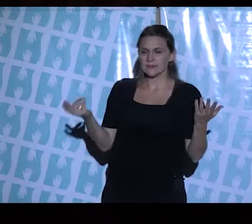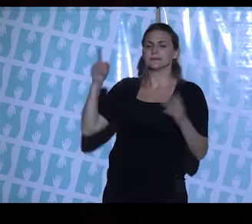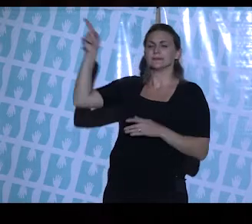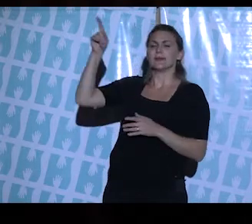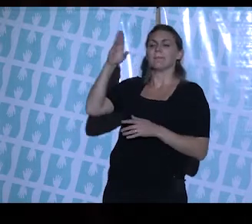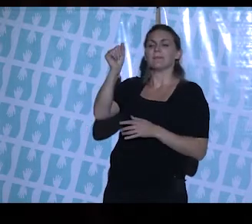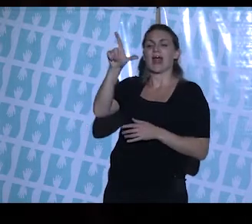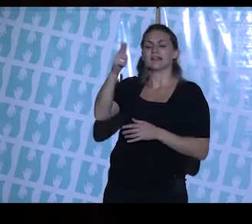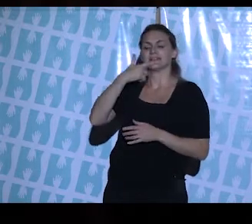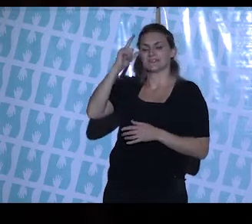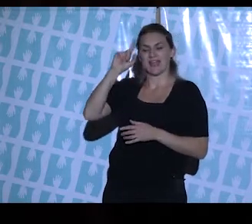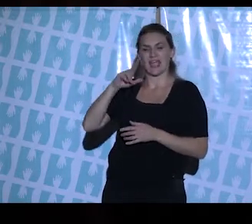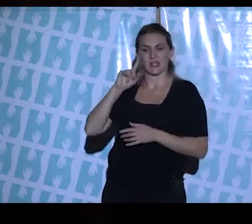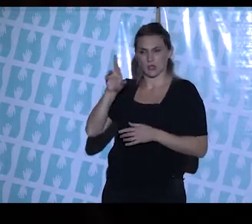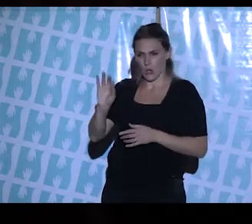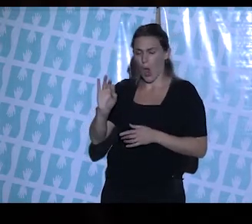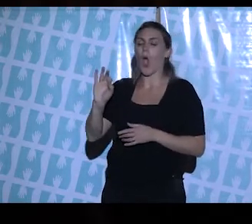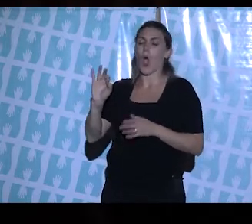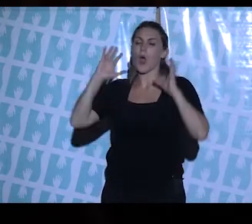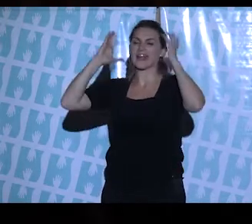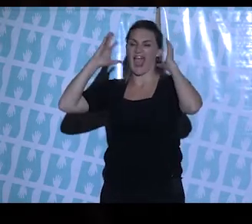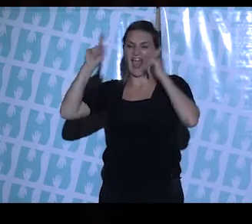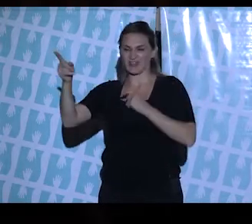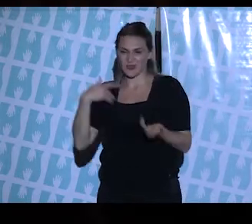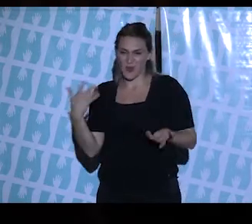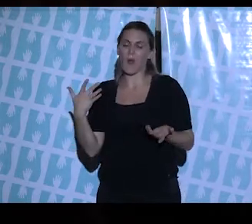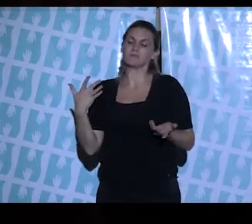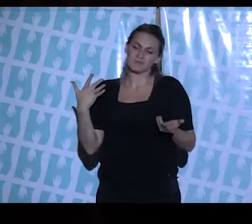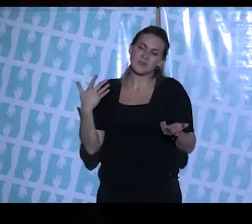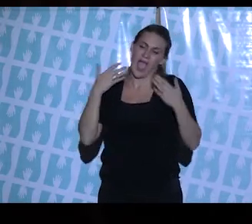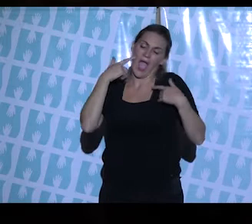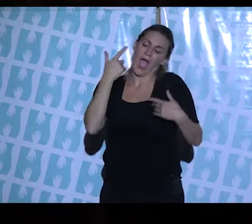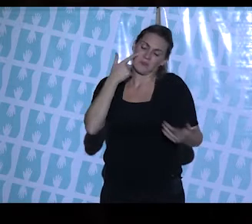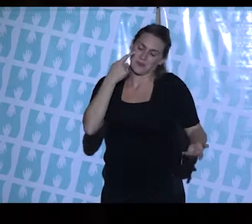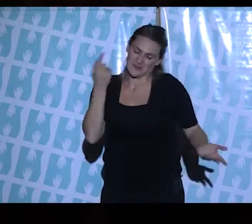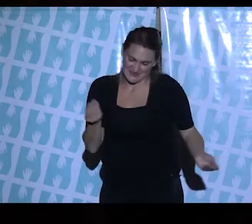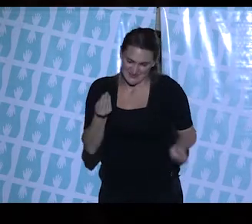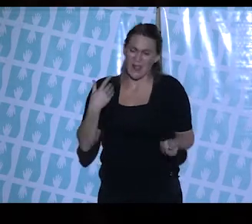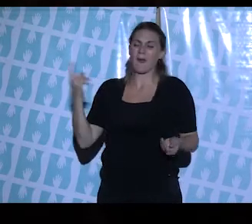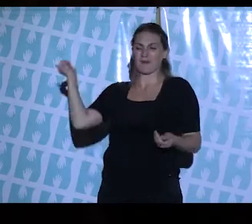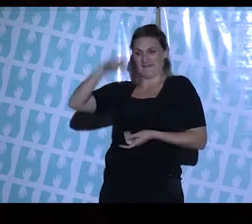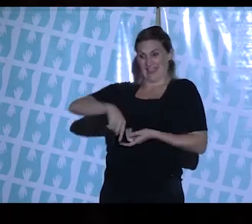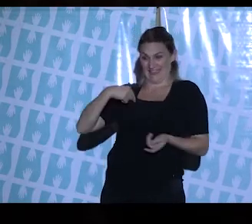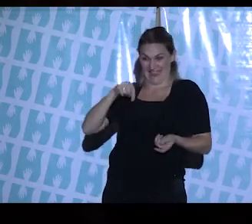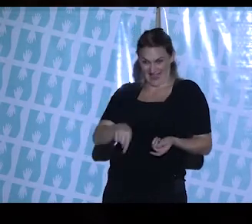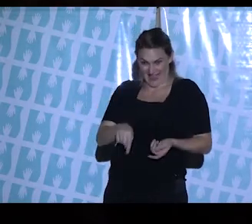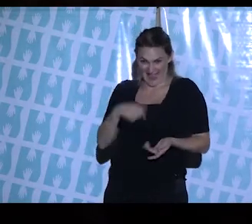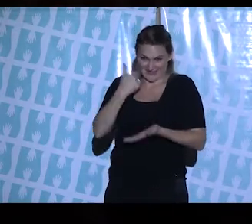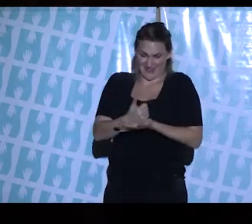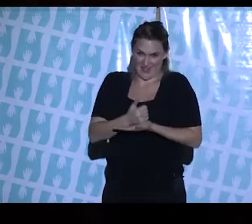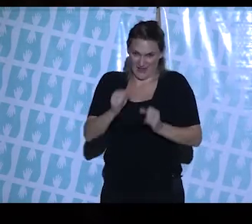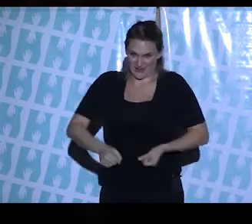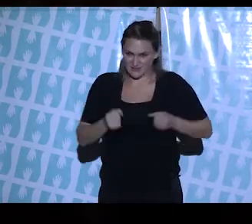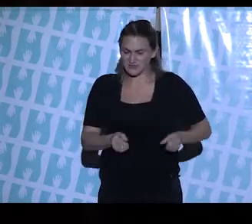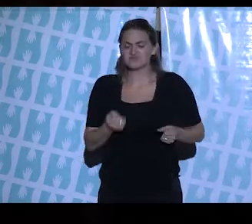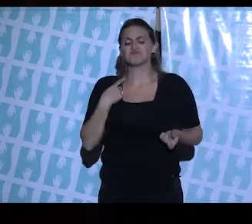o de dónde de esta radio, justamente a propósito de que yo venía a dar una charla acá. Y en la introducción la locutora dijo